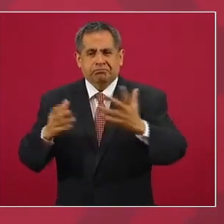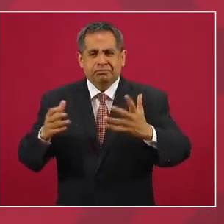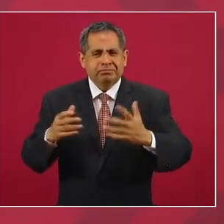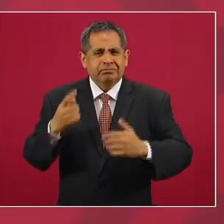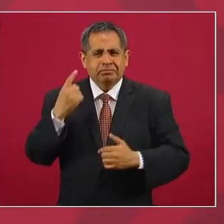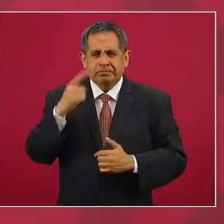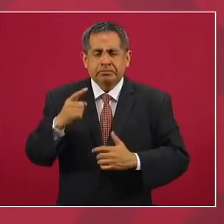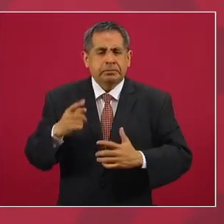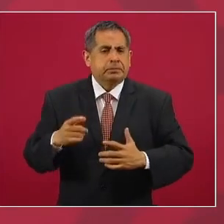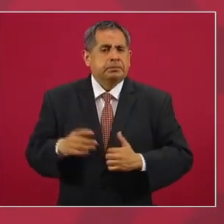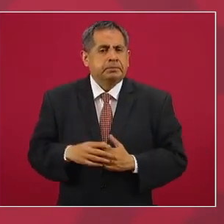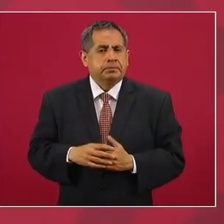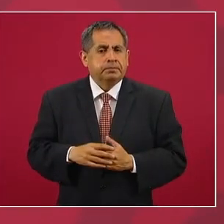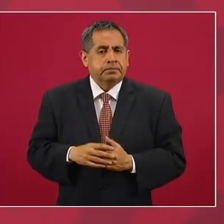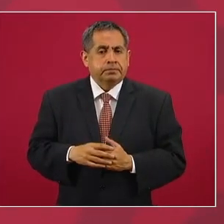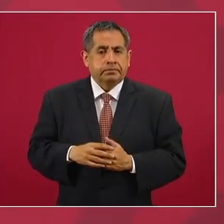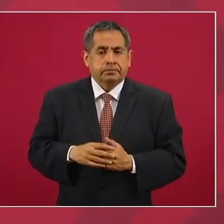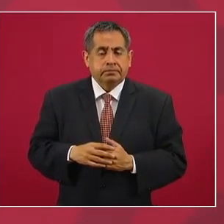para